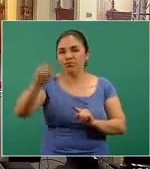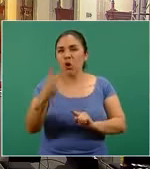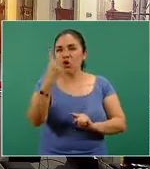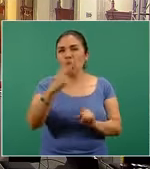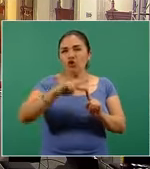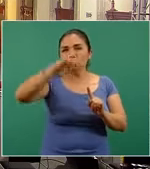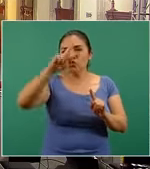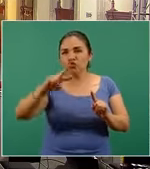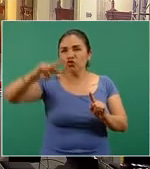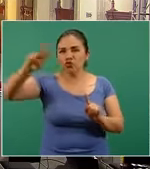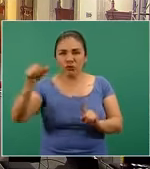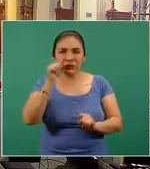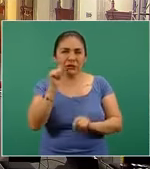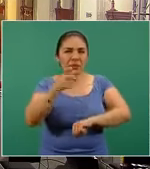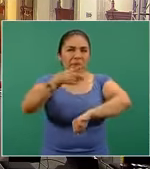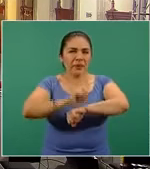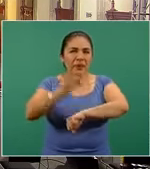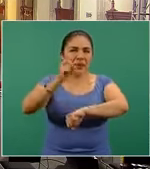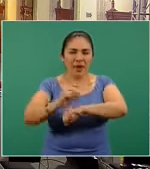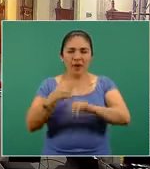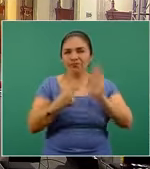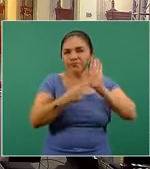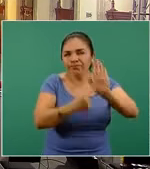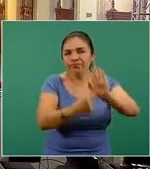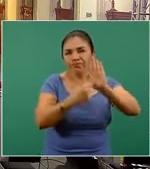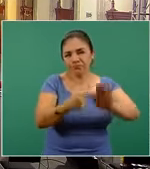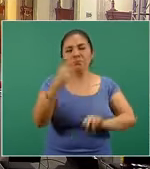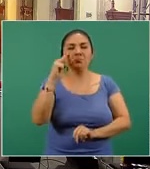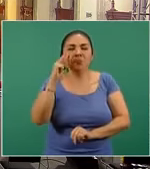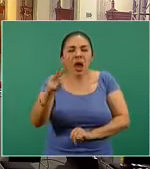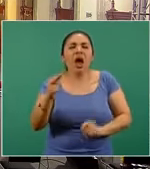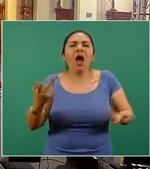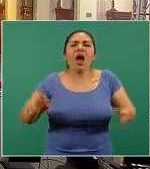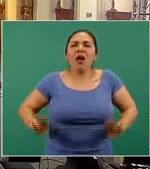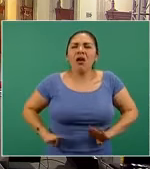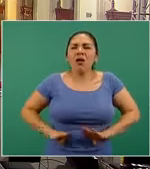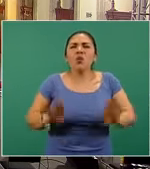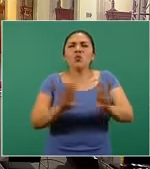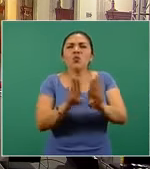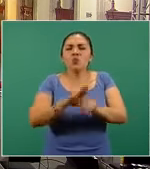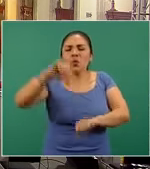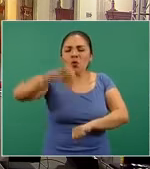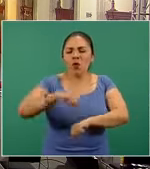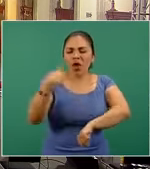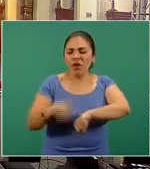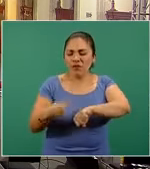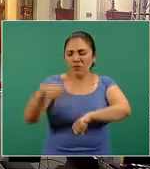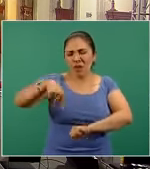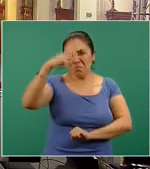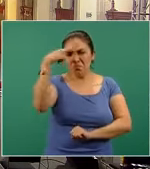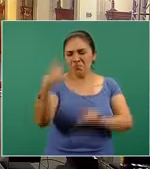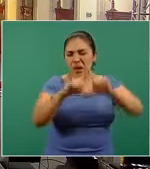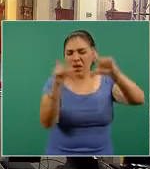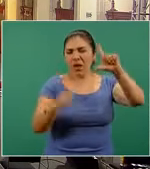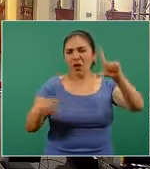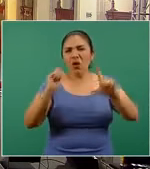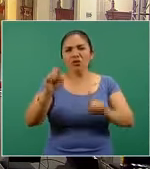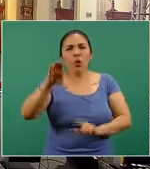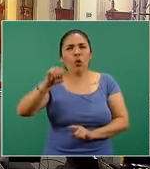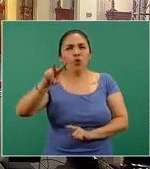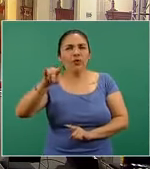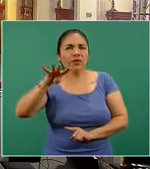curvas que presentamos día con día para ver cuál es el comportamiento epidémico en México de la